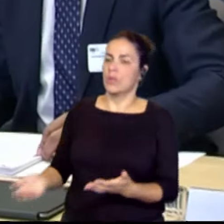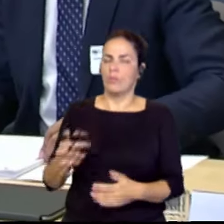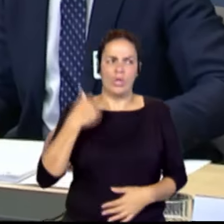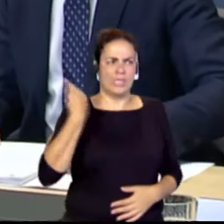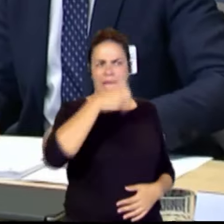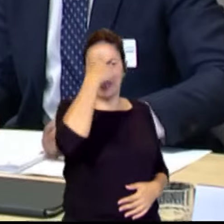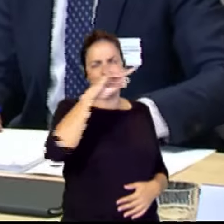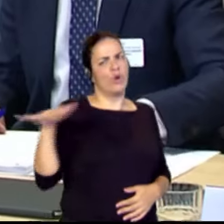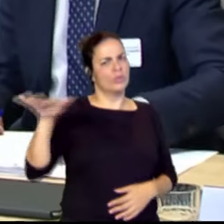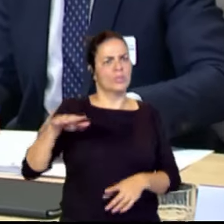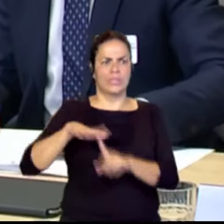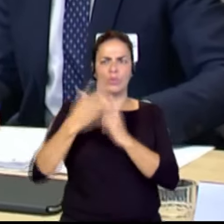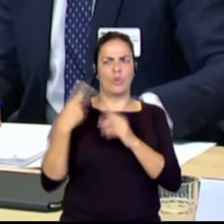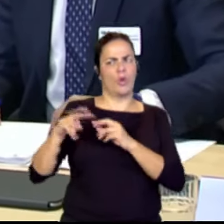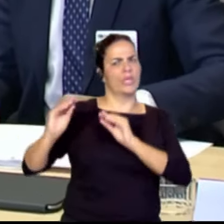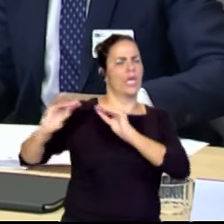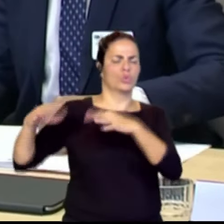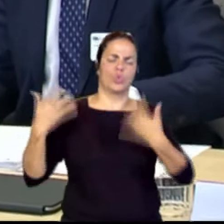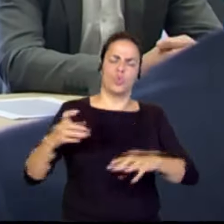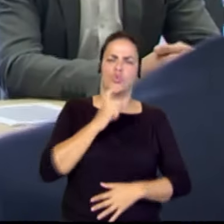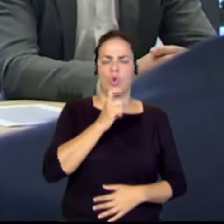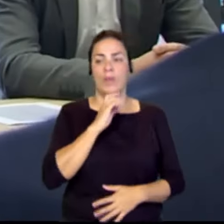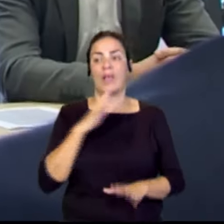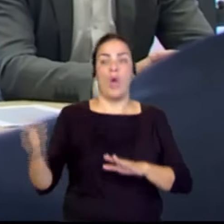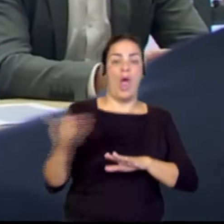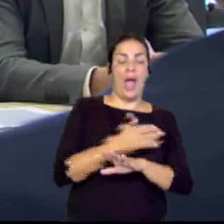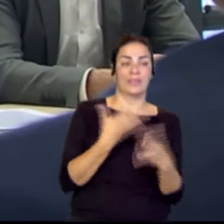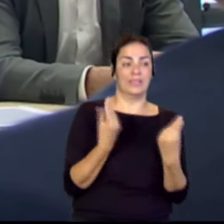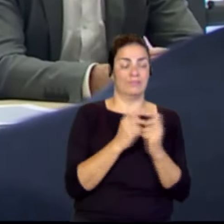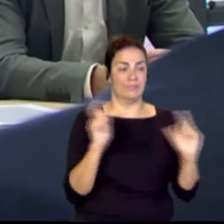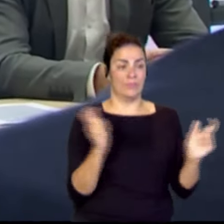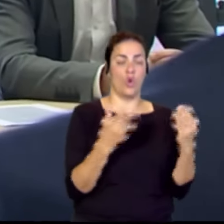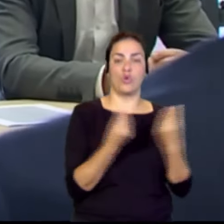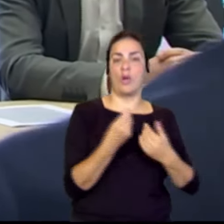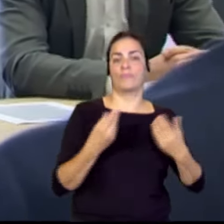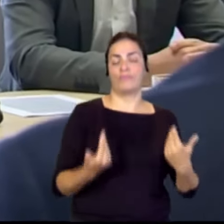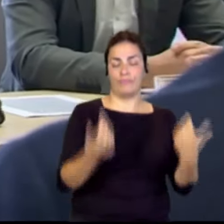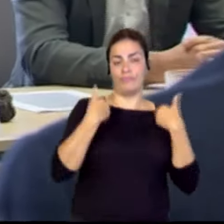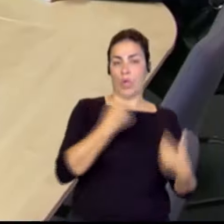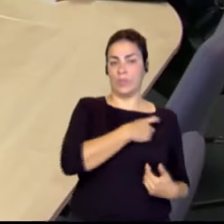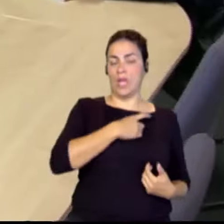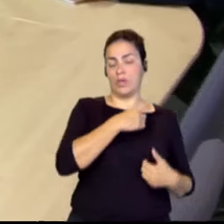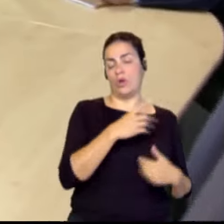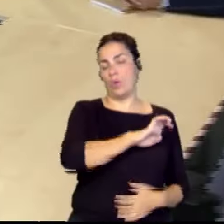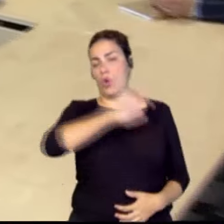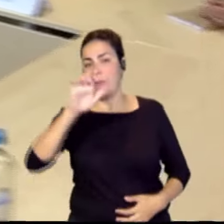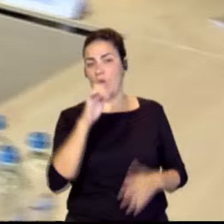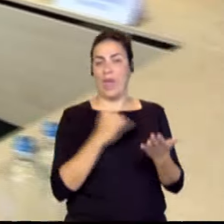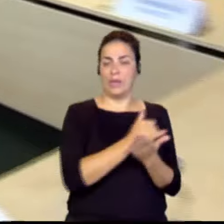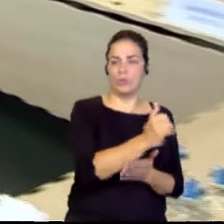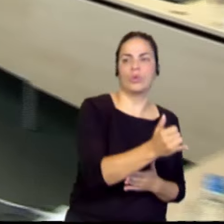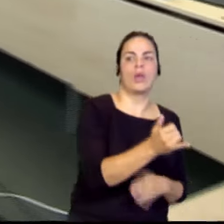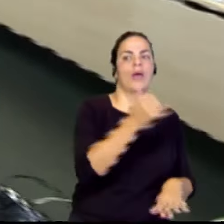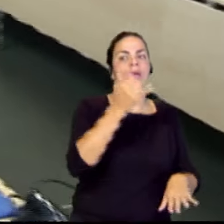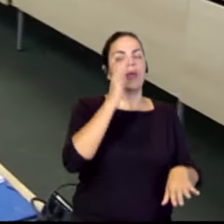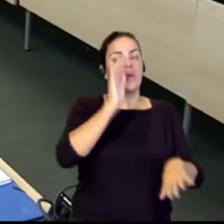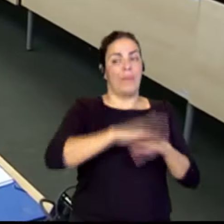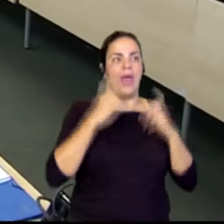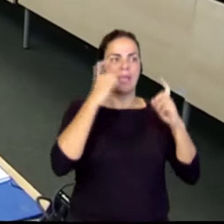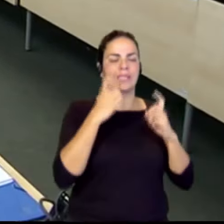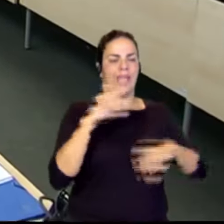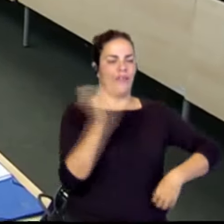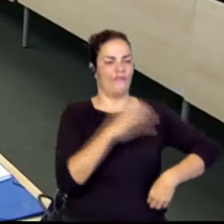antes durante la mañana encuentro con el comisario europeo de agricultura para plantear la revisión al alza de los fondos del programa comunitario